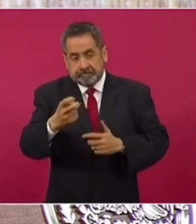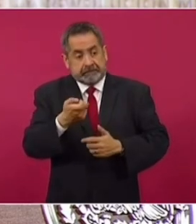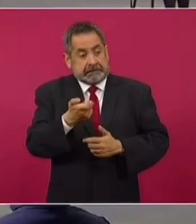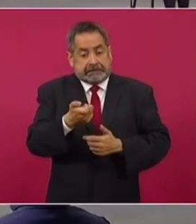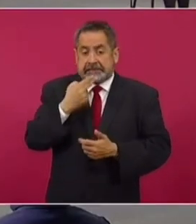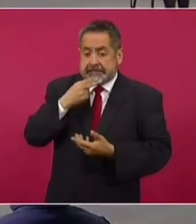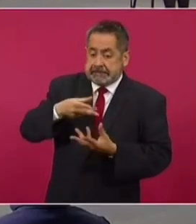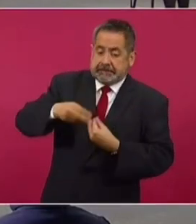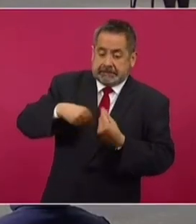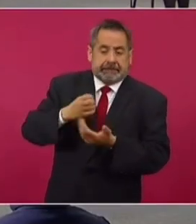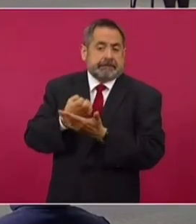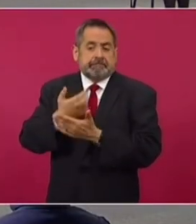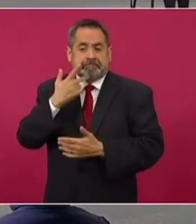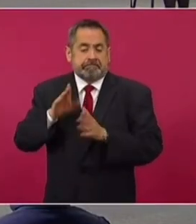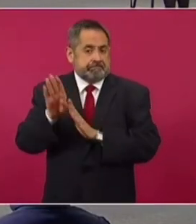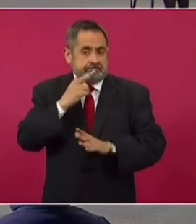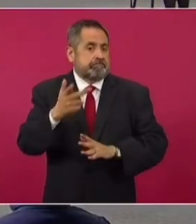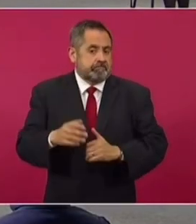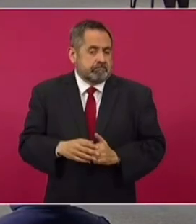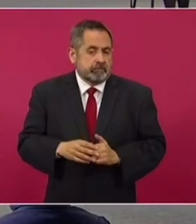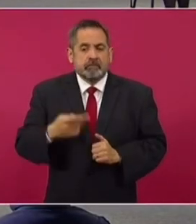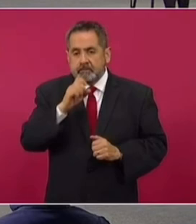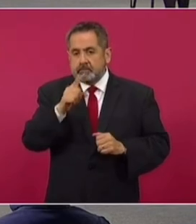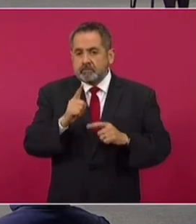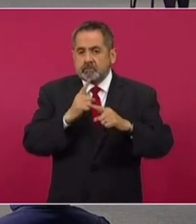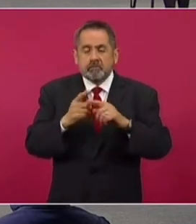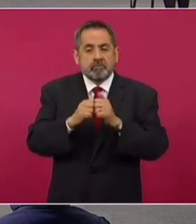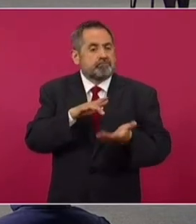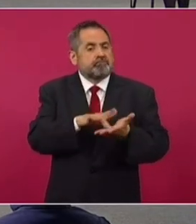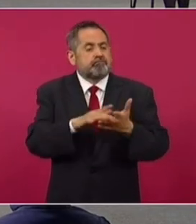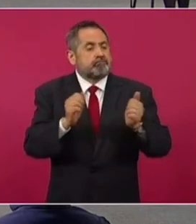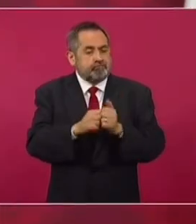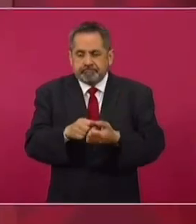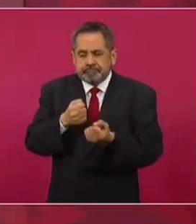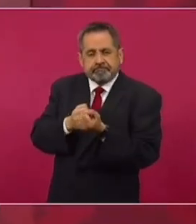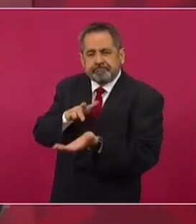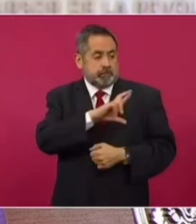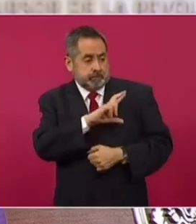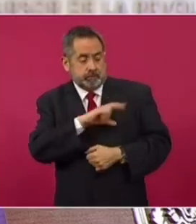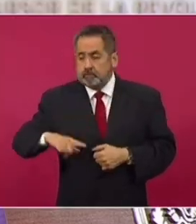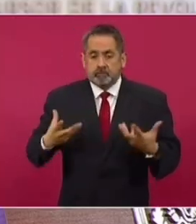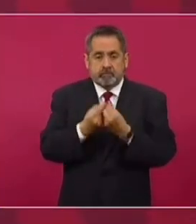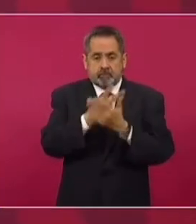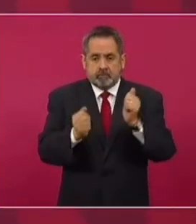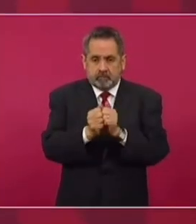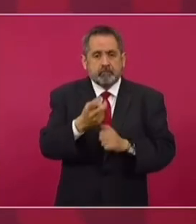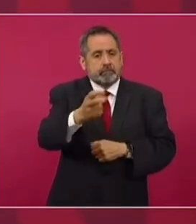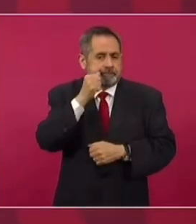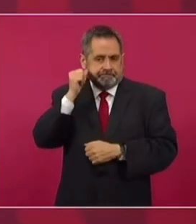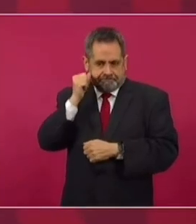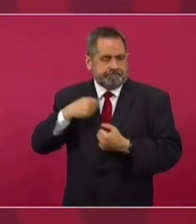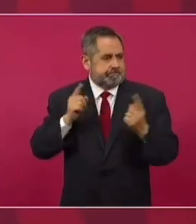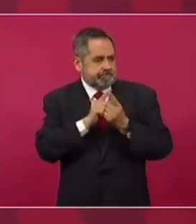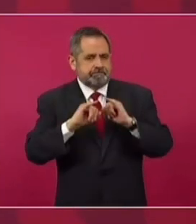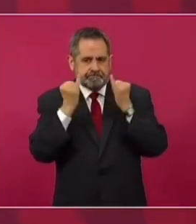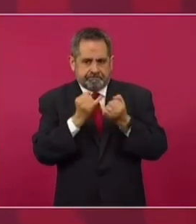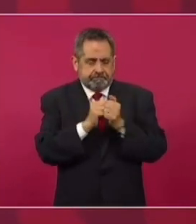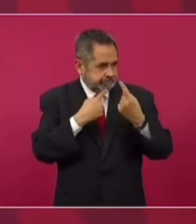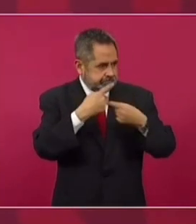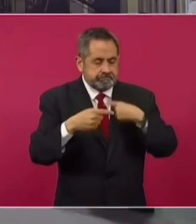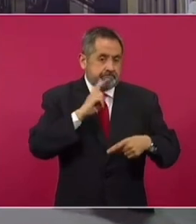se está reactivando la economía, pero además estamos apoyando mucho de abajo hacia arriba. Por eso la reunión del Consejo Coordinador